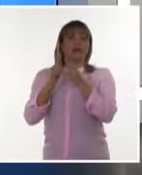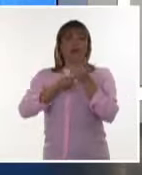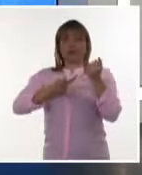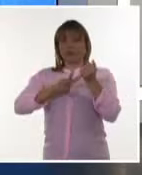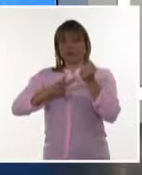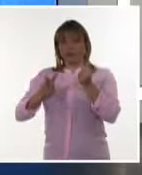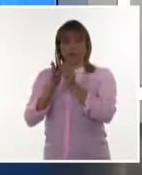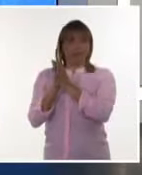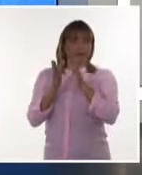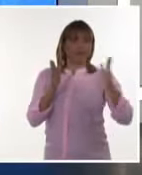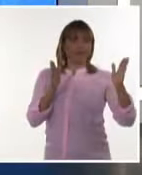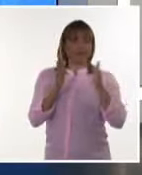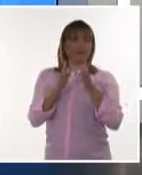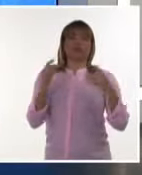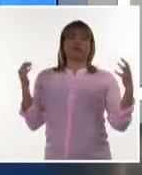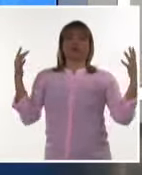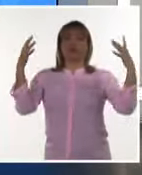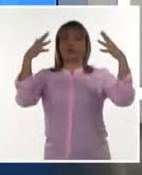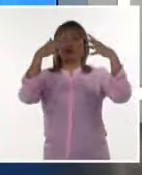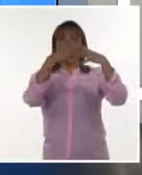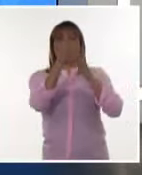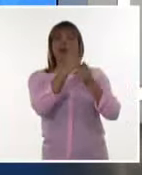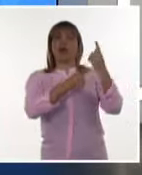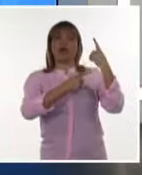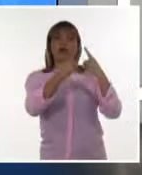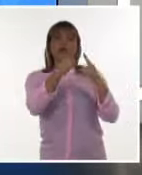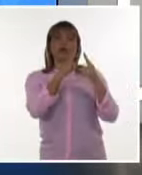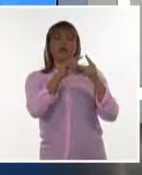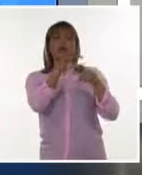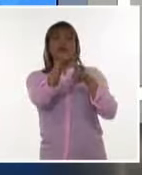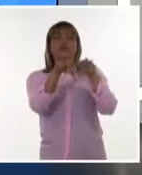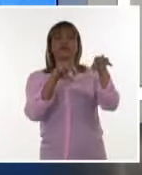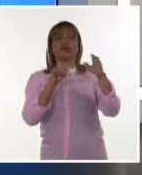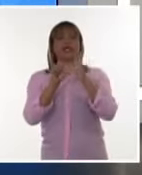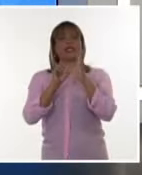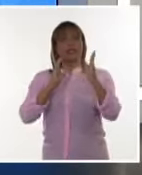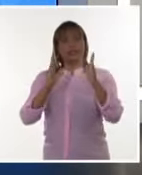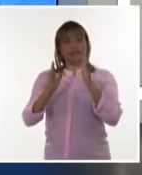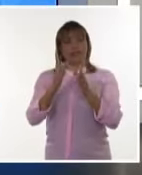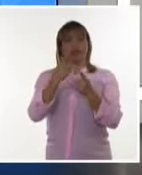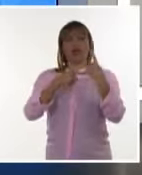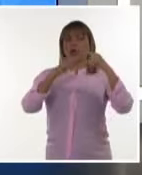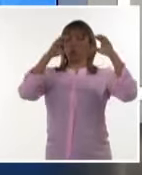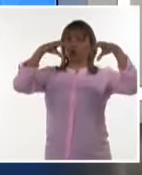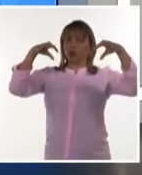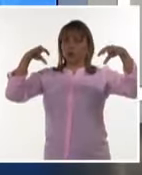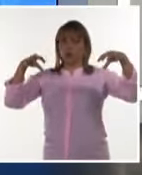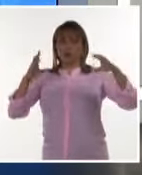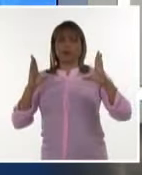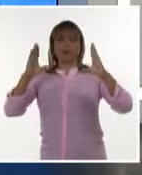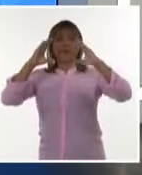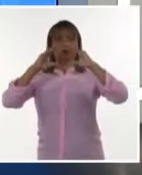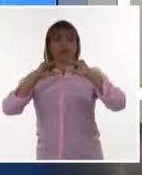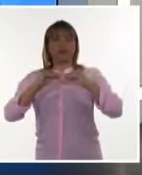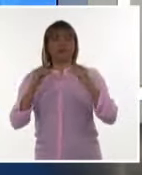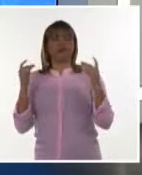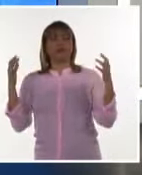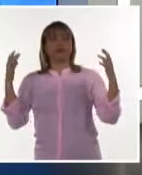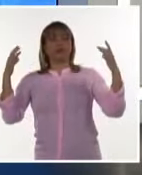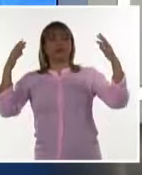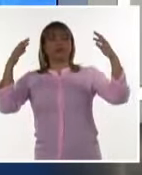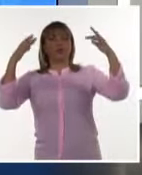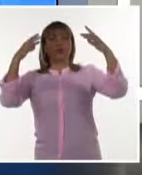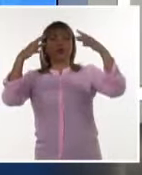estará parcialmente nublado. Se nublarán algunas localidades de la región central con aislados chubascos. En la noche estará parcialmente nublado en